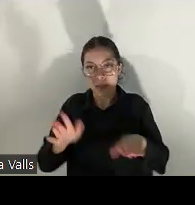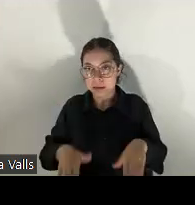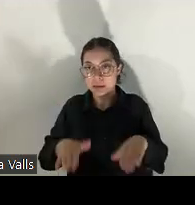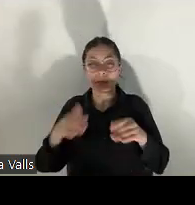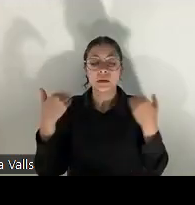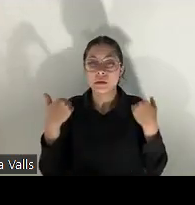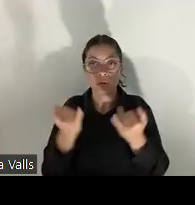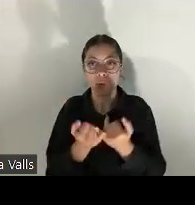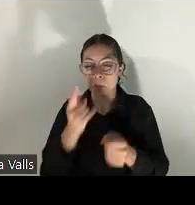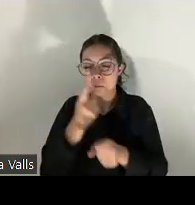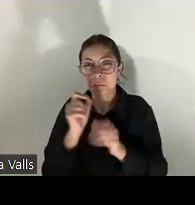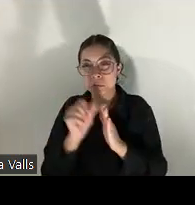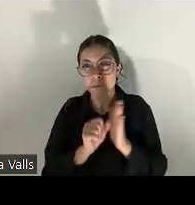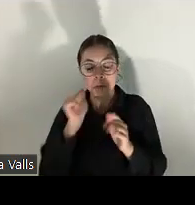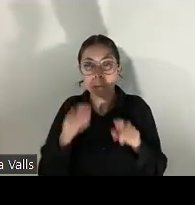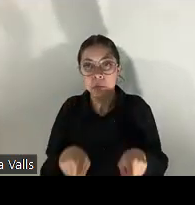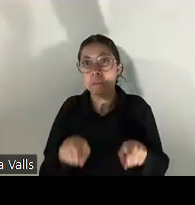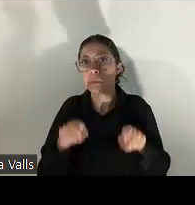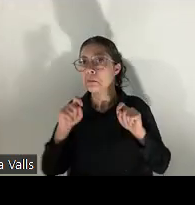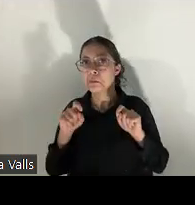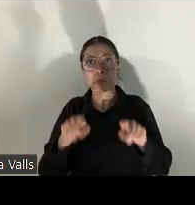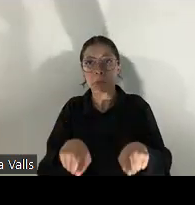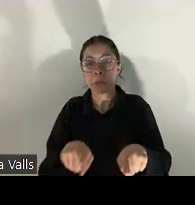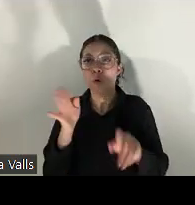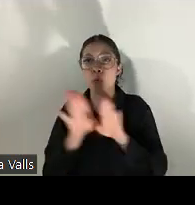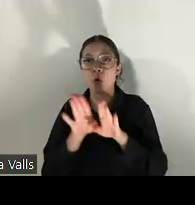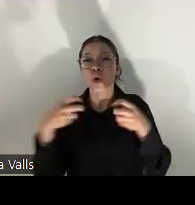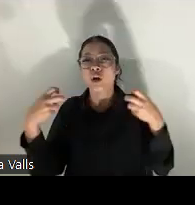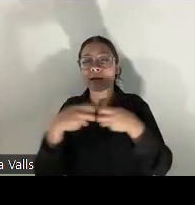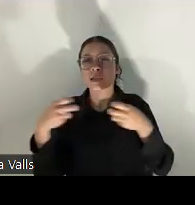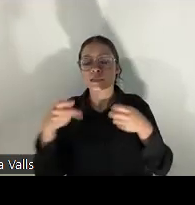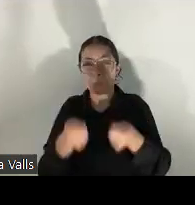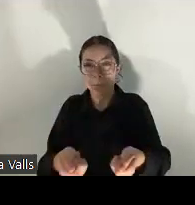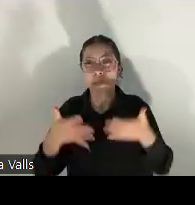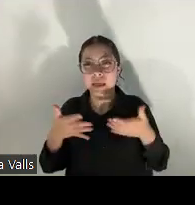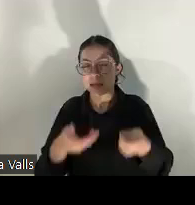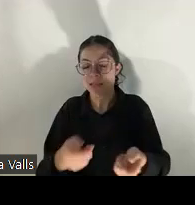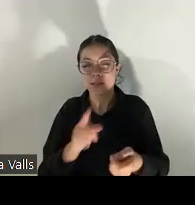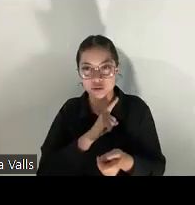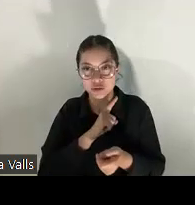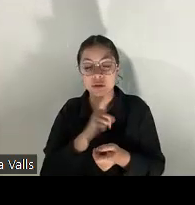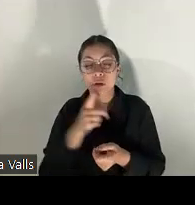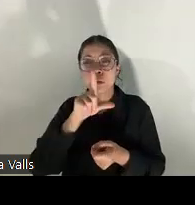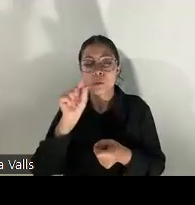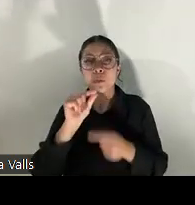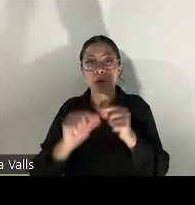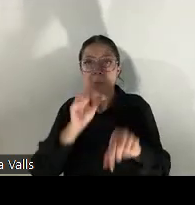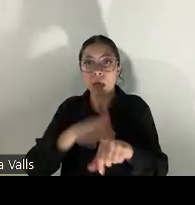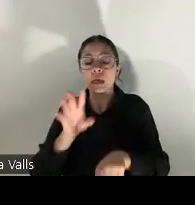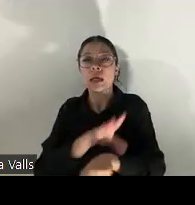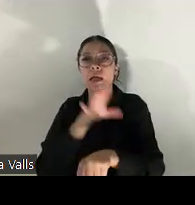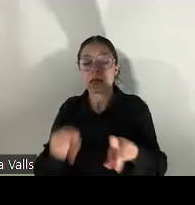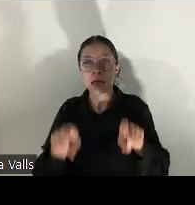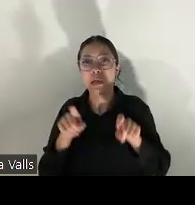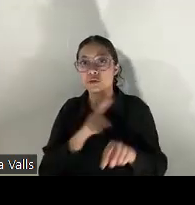primeros meses es un regreso excelente, en resorte nosotros llamamos, y poco a poco se va volviendo más enérgico. ¿Qué signos de